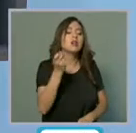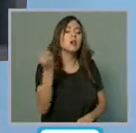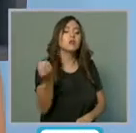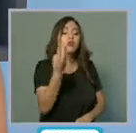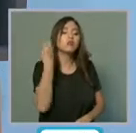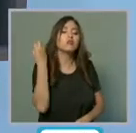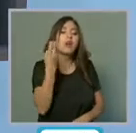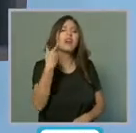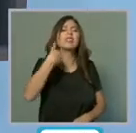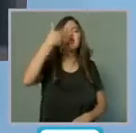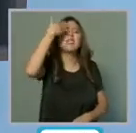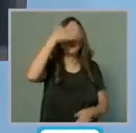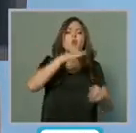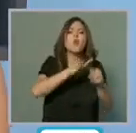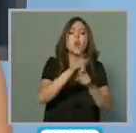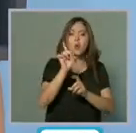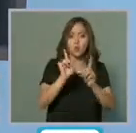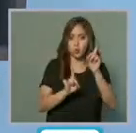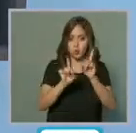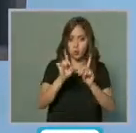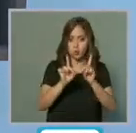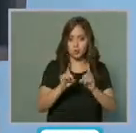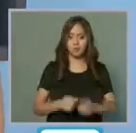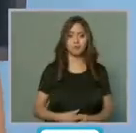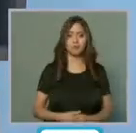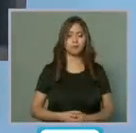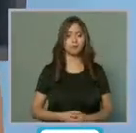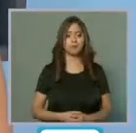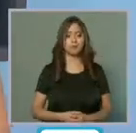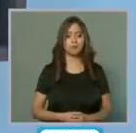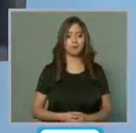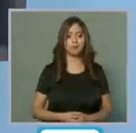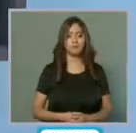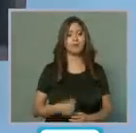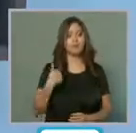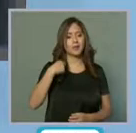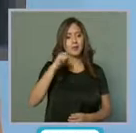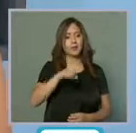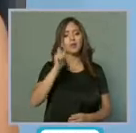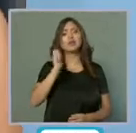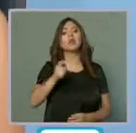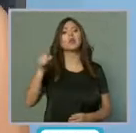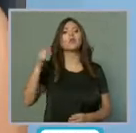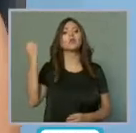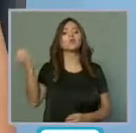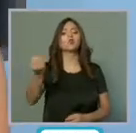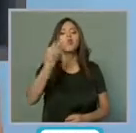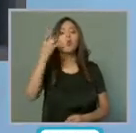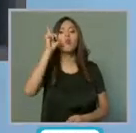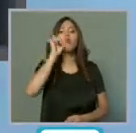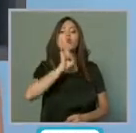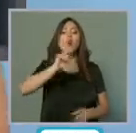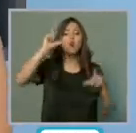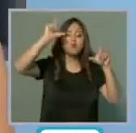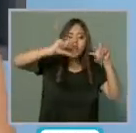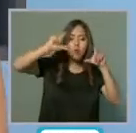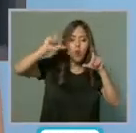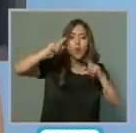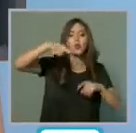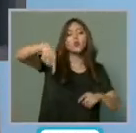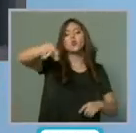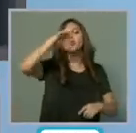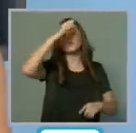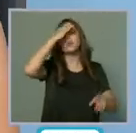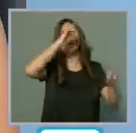¿no? Exacto, este es el lugar, como les decía, es el coloquio Mujeres Fotógrafas y definitivamente van a conocer a un